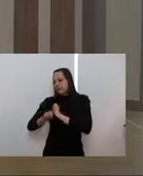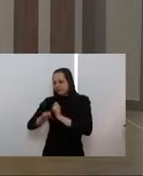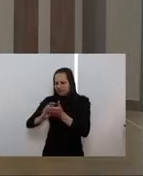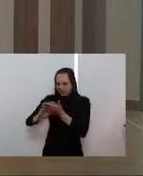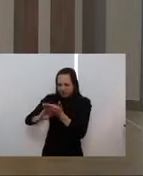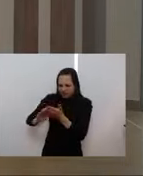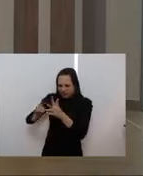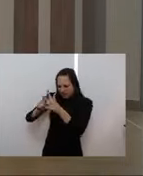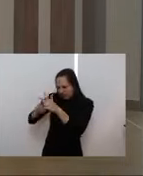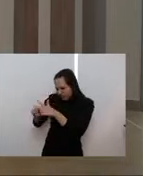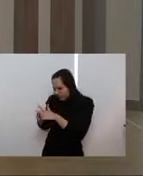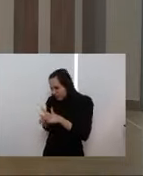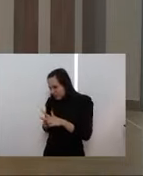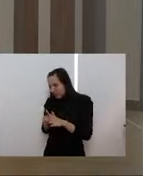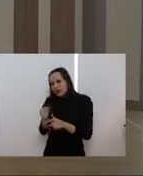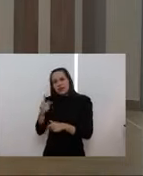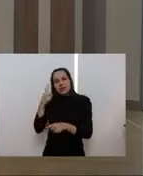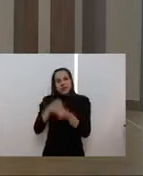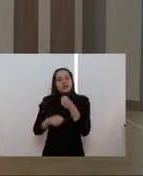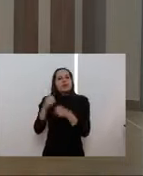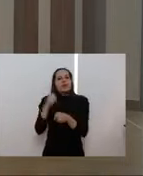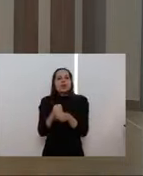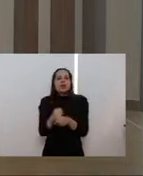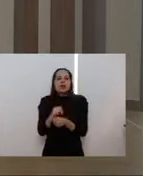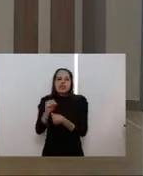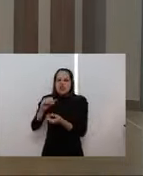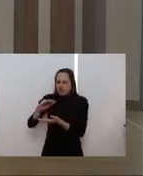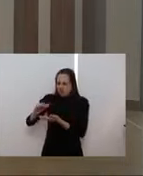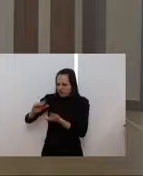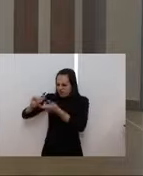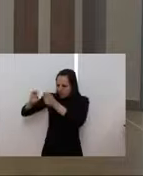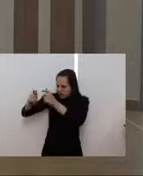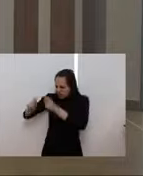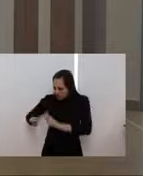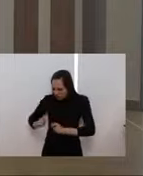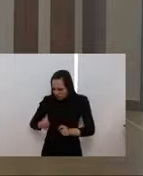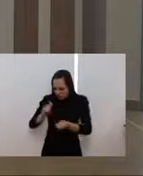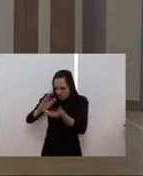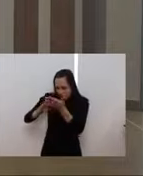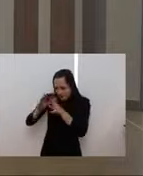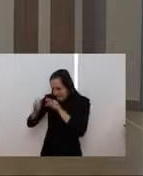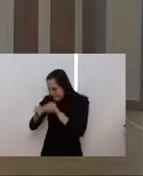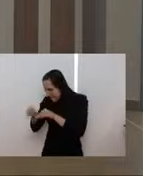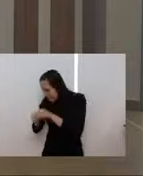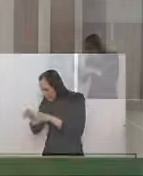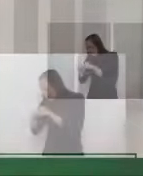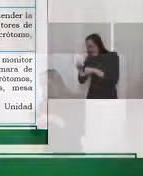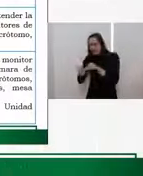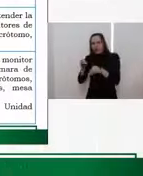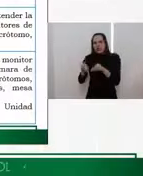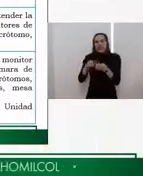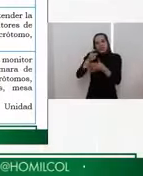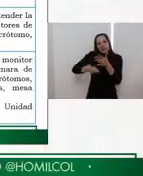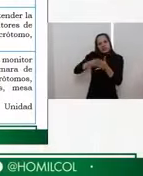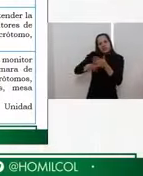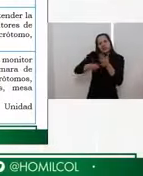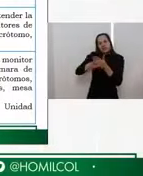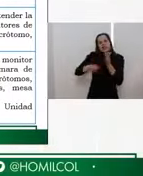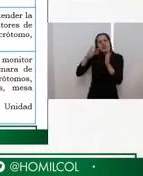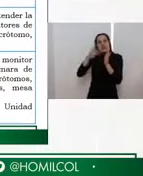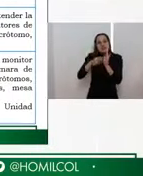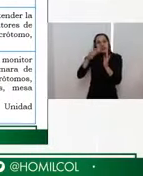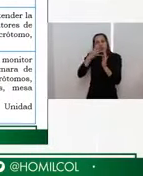se hicieron la renovación de 740 equipos y el mantenimiento correctivo de 3.408 equipos